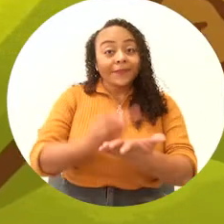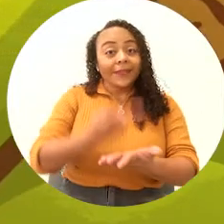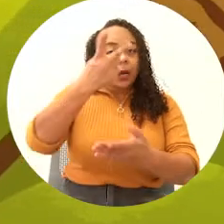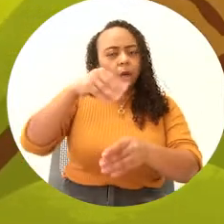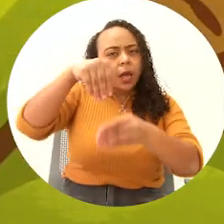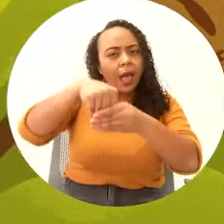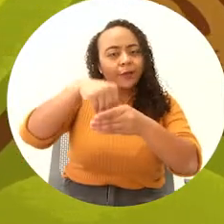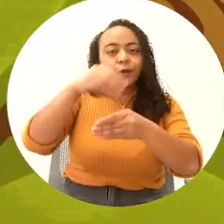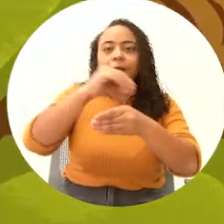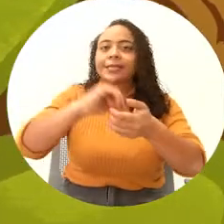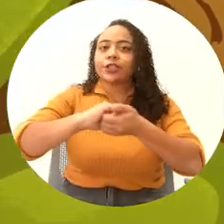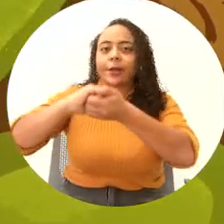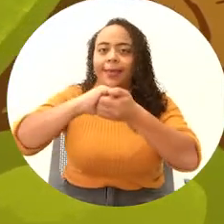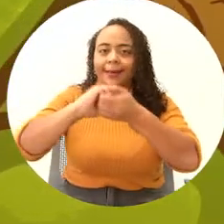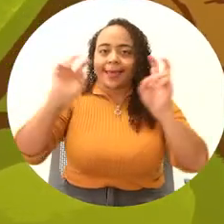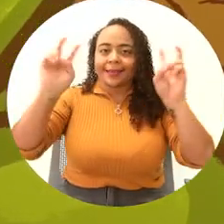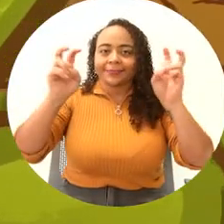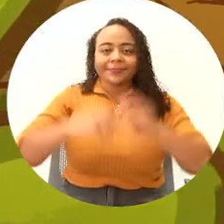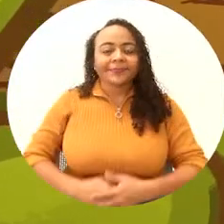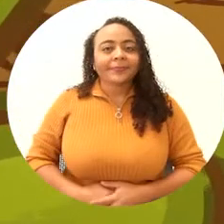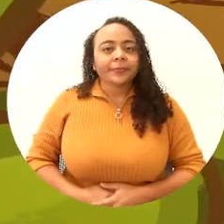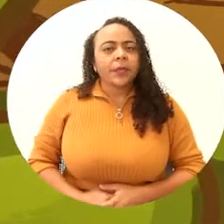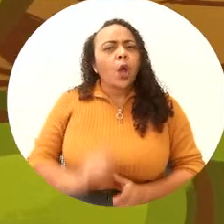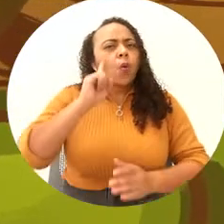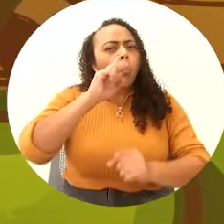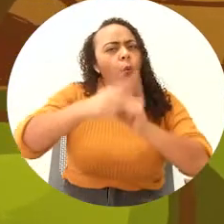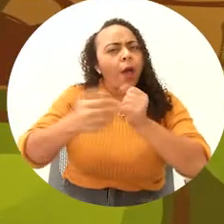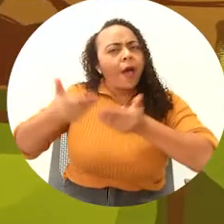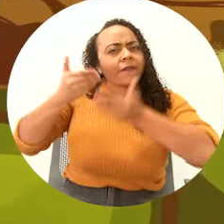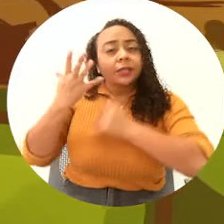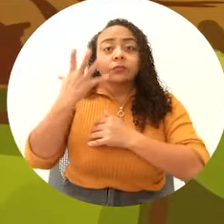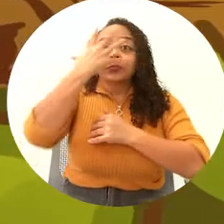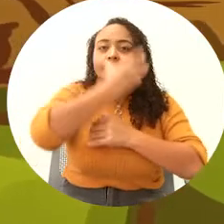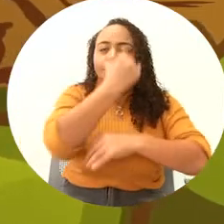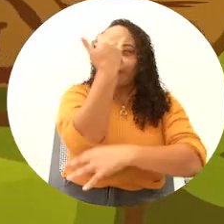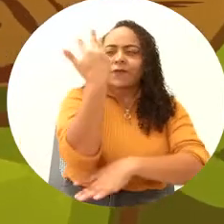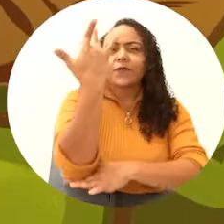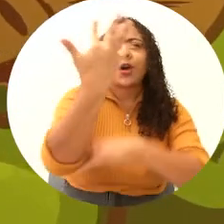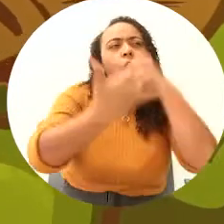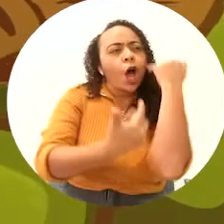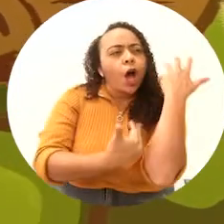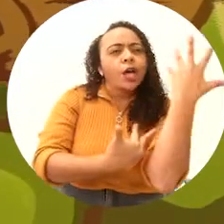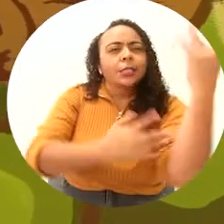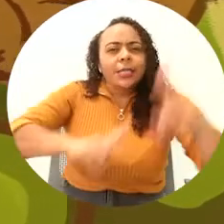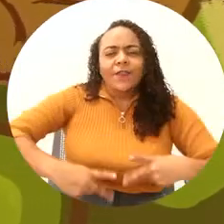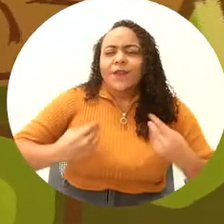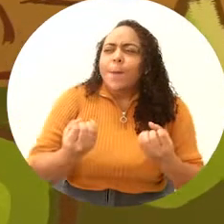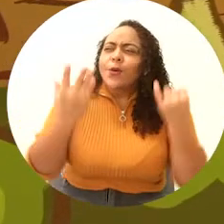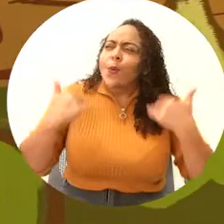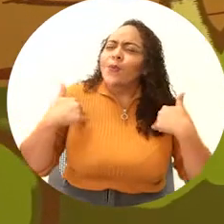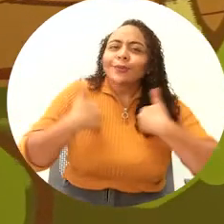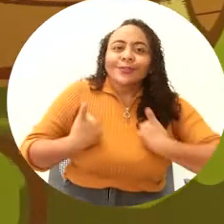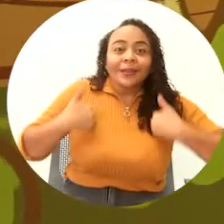el valor del ahorro y la solidaridad. Había una vez un hermoso bosque donde vivían cientos